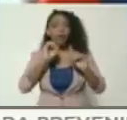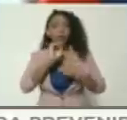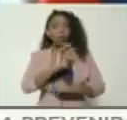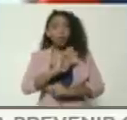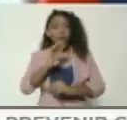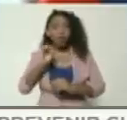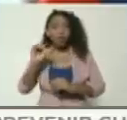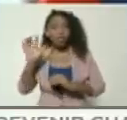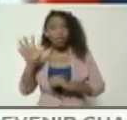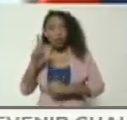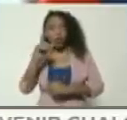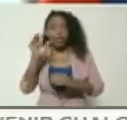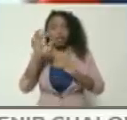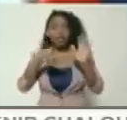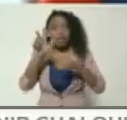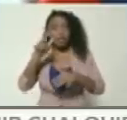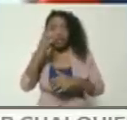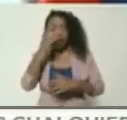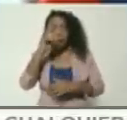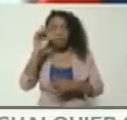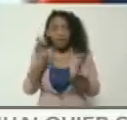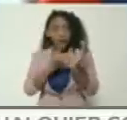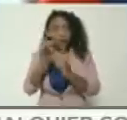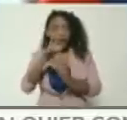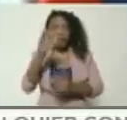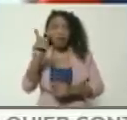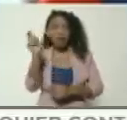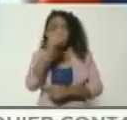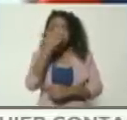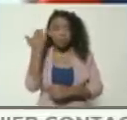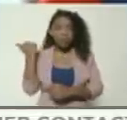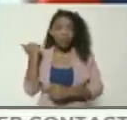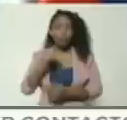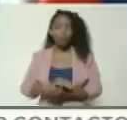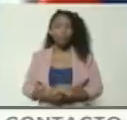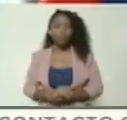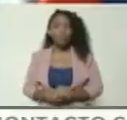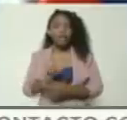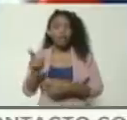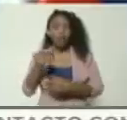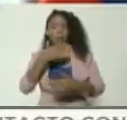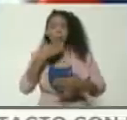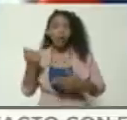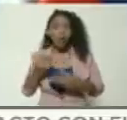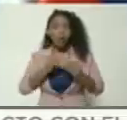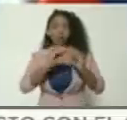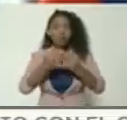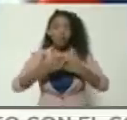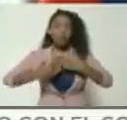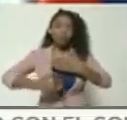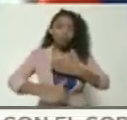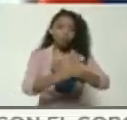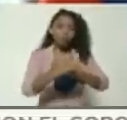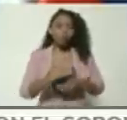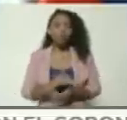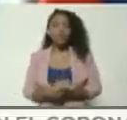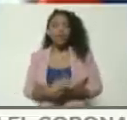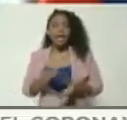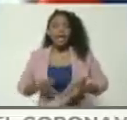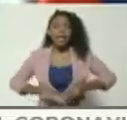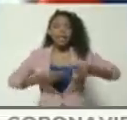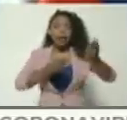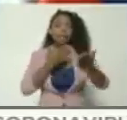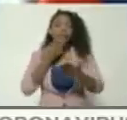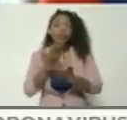pasado. Este proceso de reestructuración para mejorar, para avanzar, entregada la